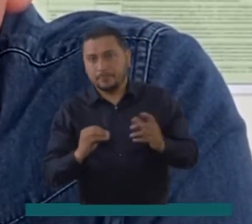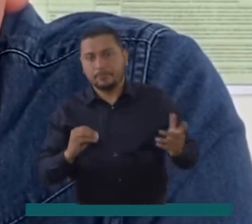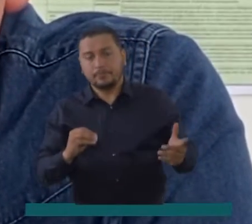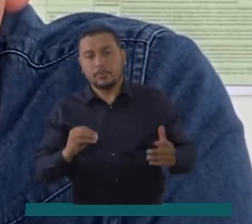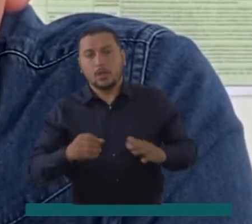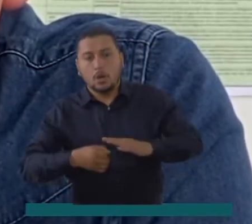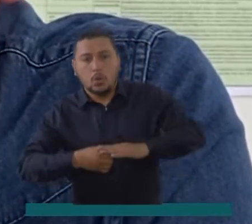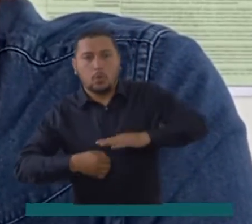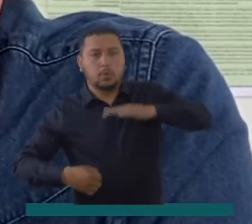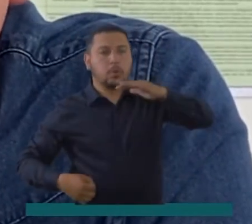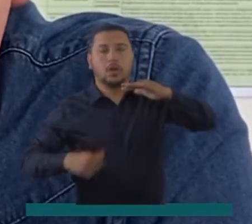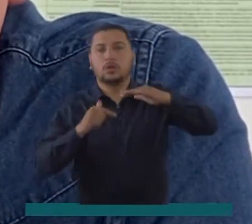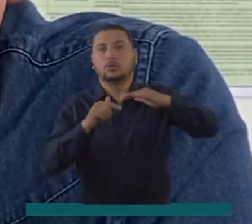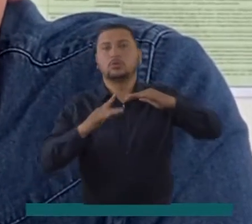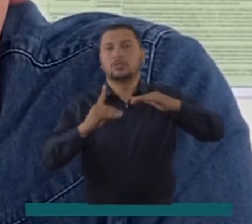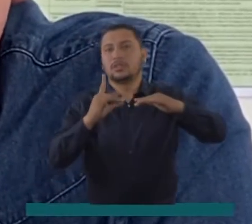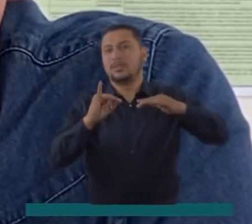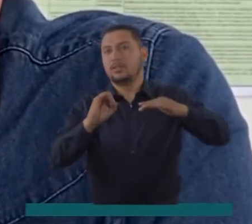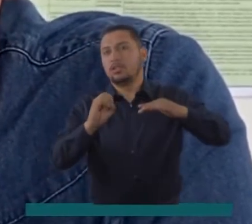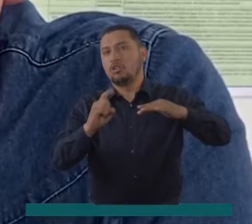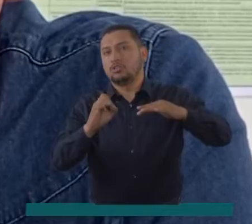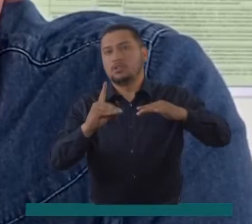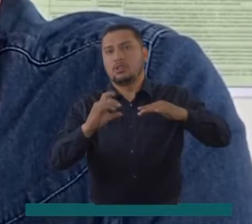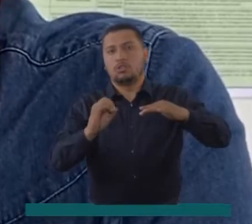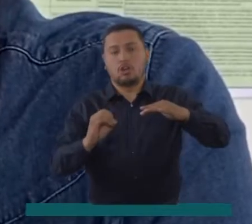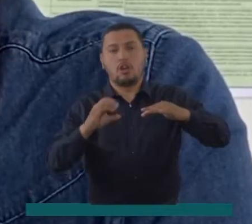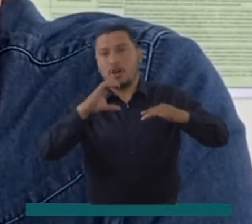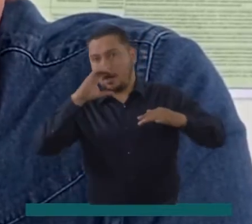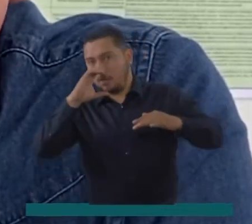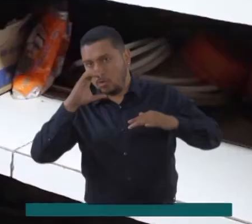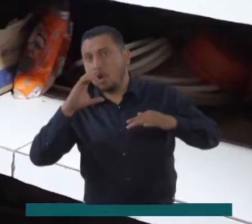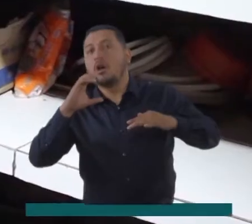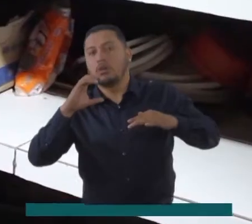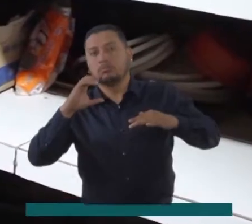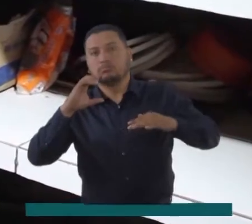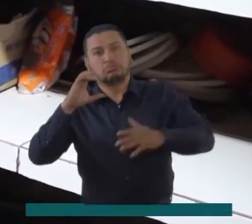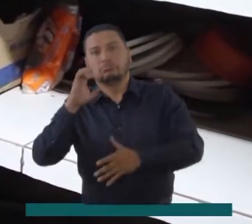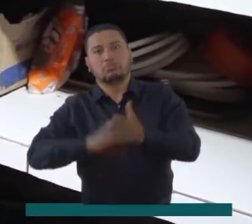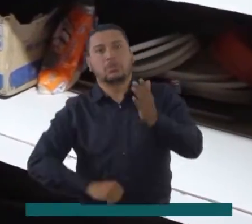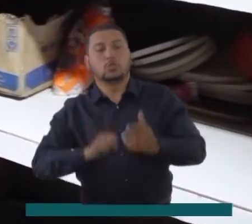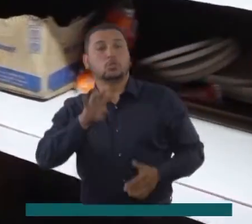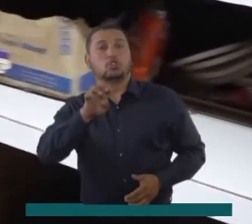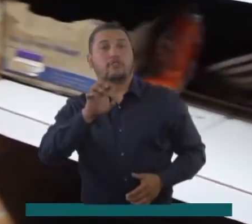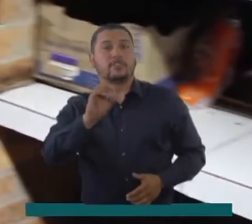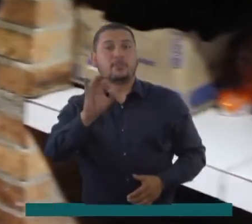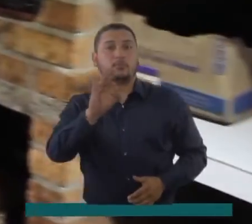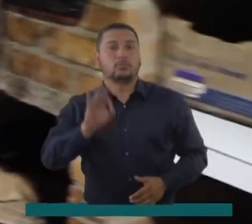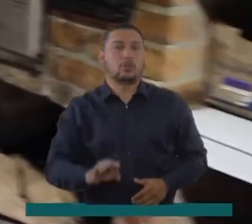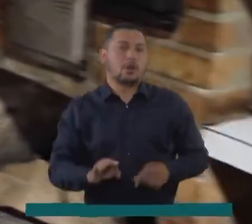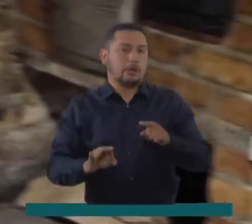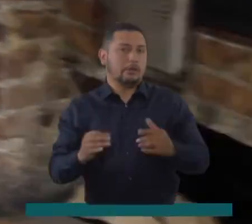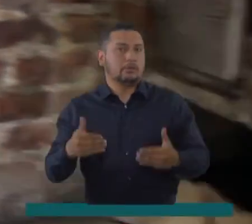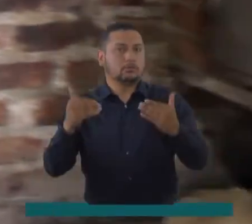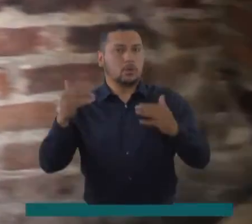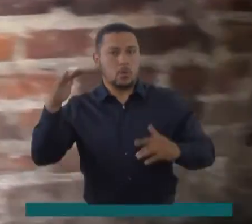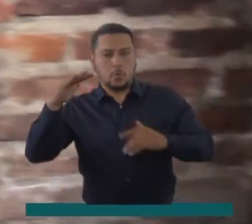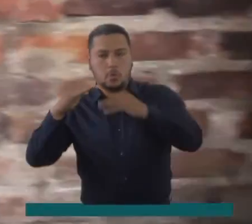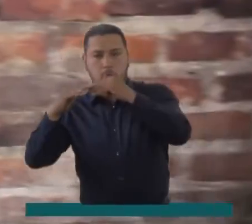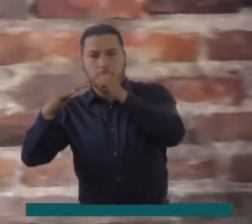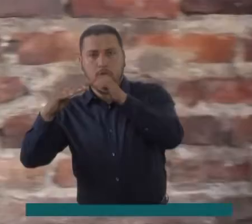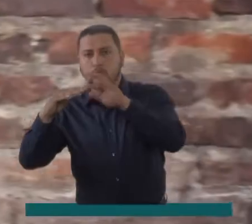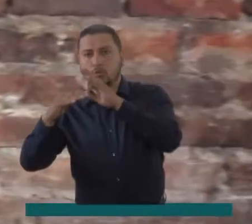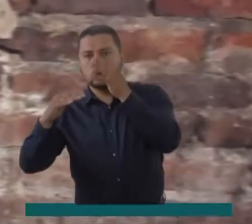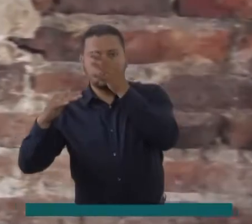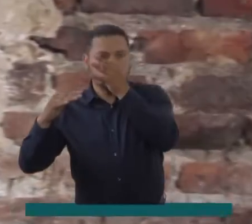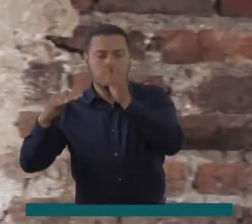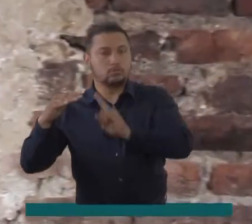un 90% la emisión de dióxido de carbono a la atmósfera. Este sistema le permite a las familias disponer de tiempo para poder